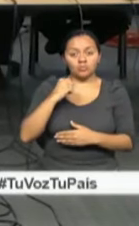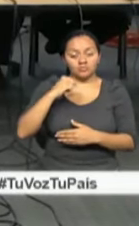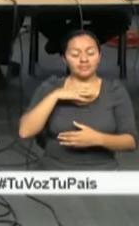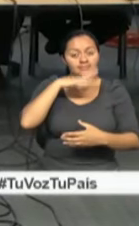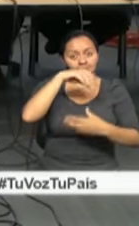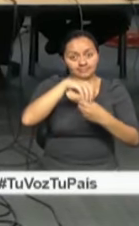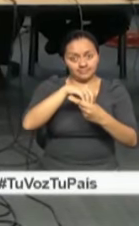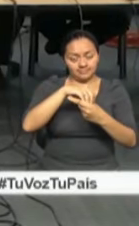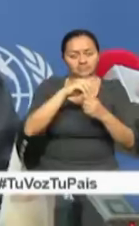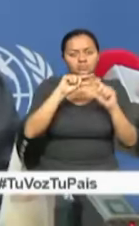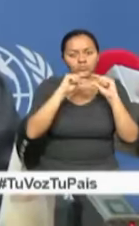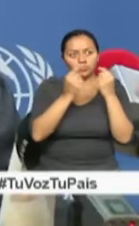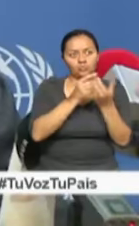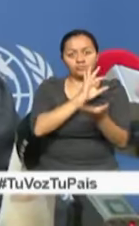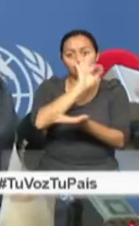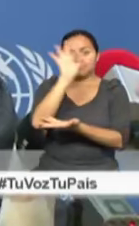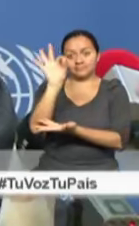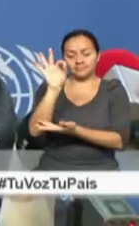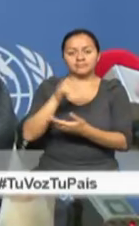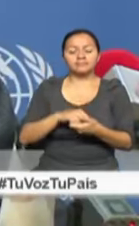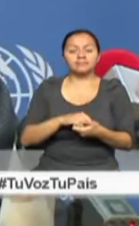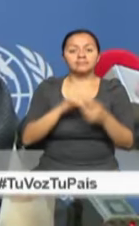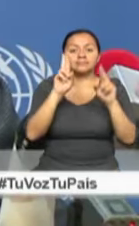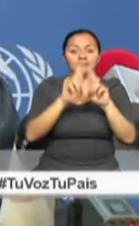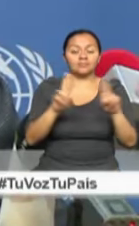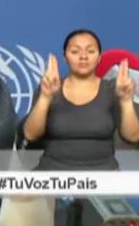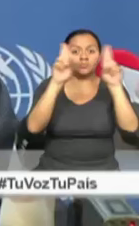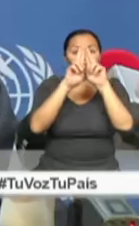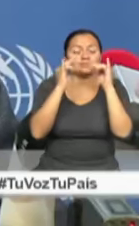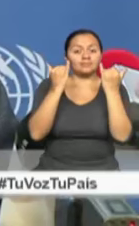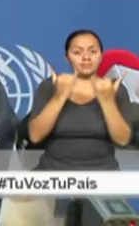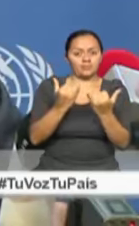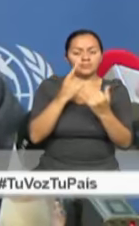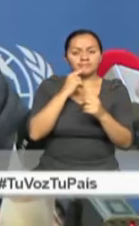organización. Las Naciones Unidas está en condiciones